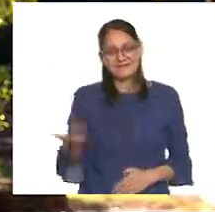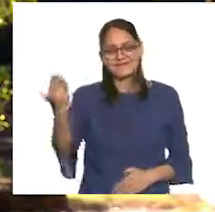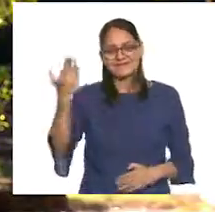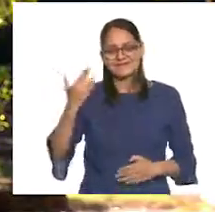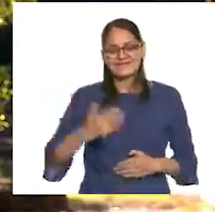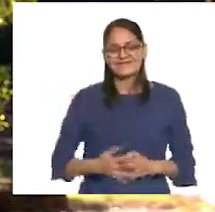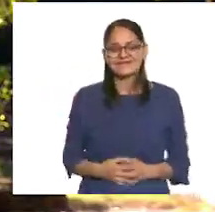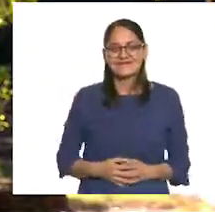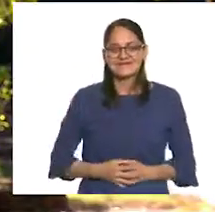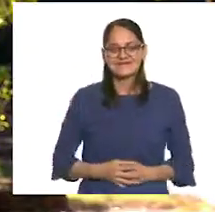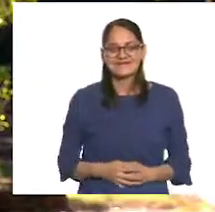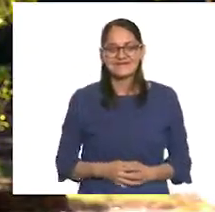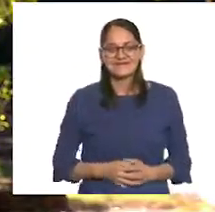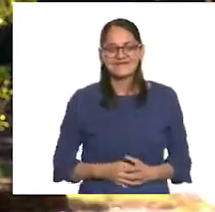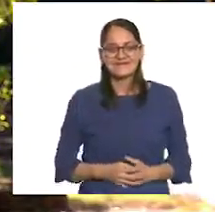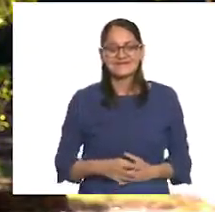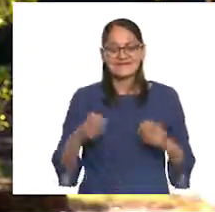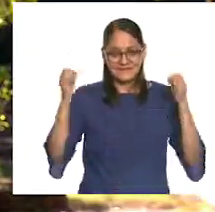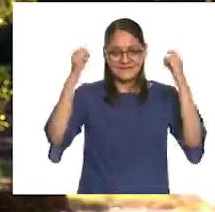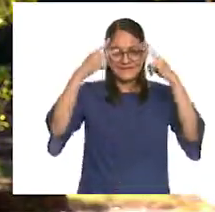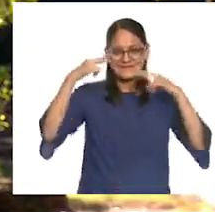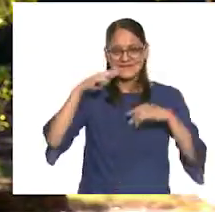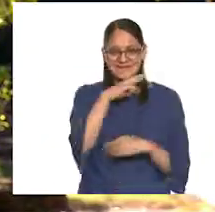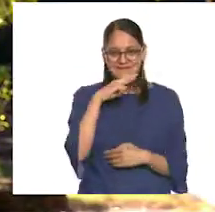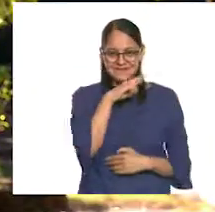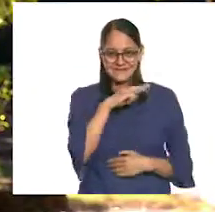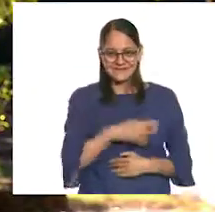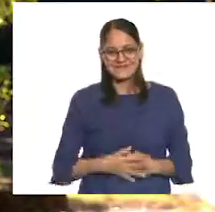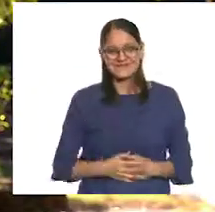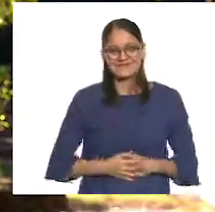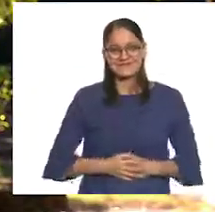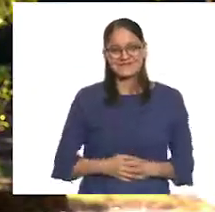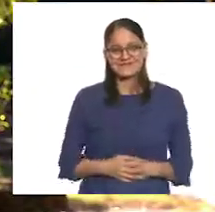¡Muy bien! ¡Nos vemos pronto!